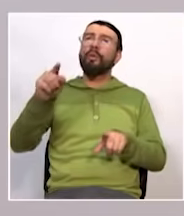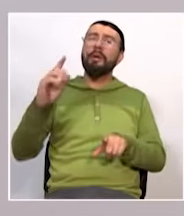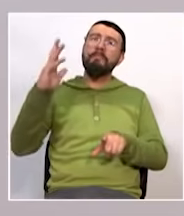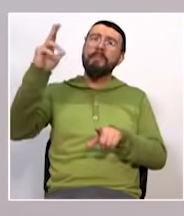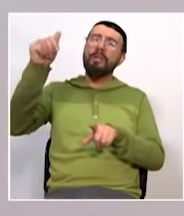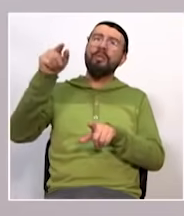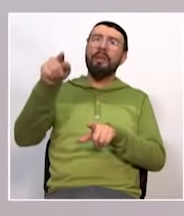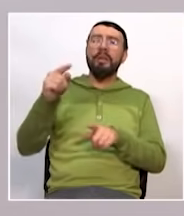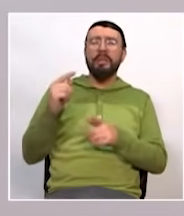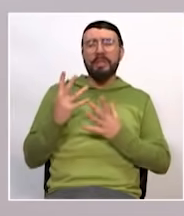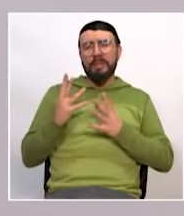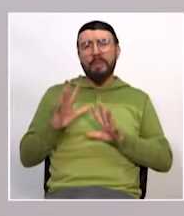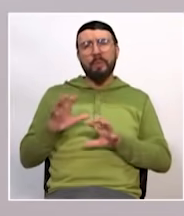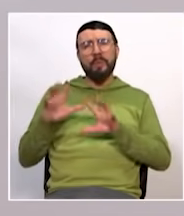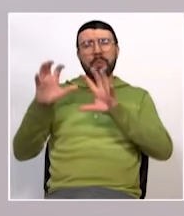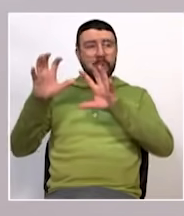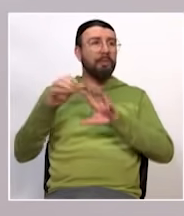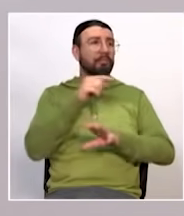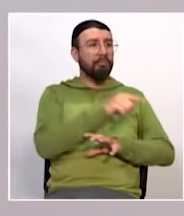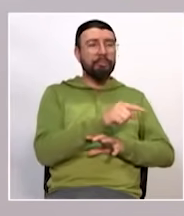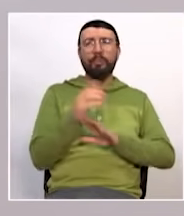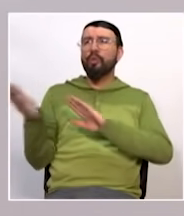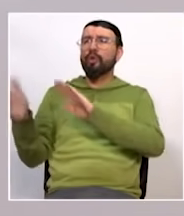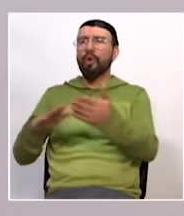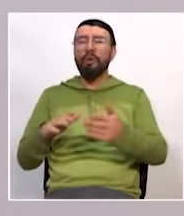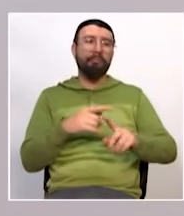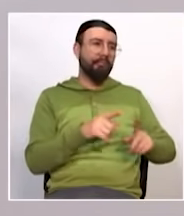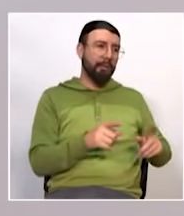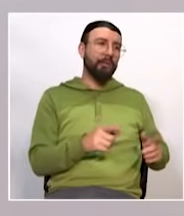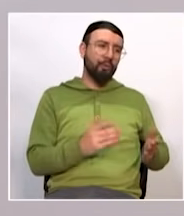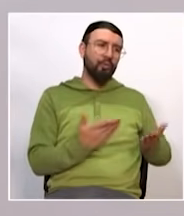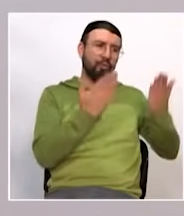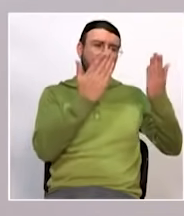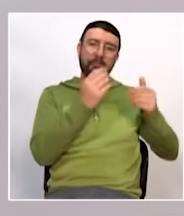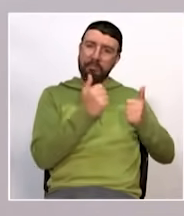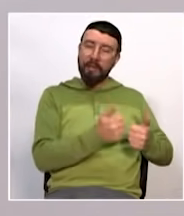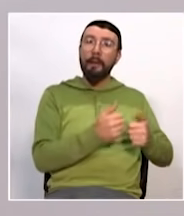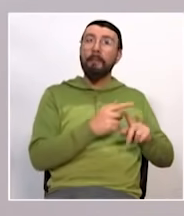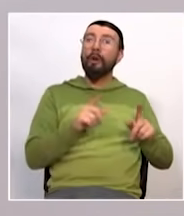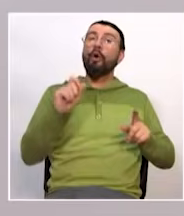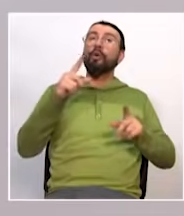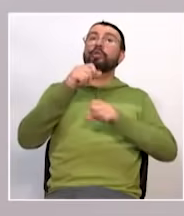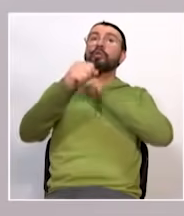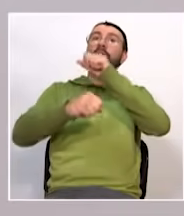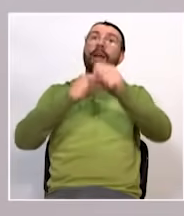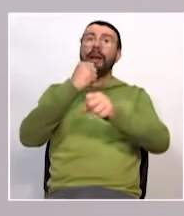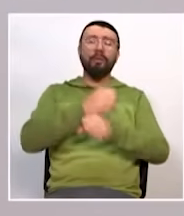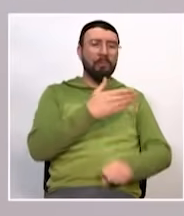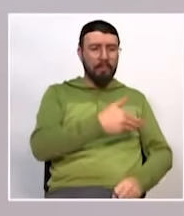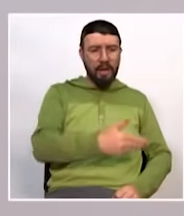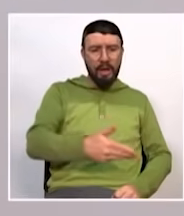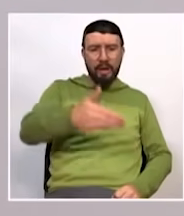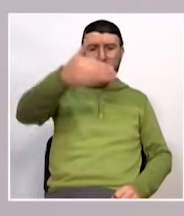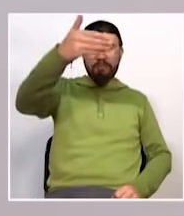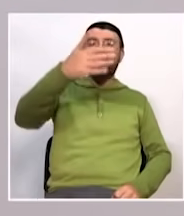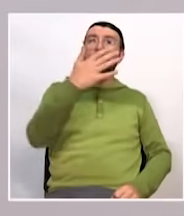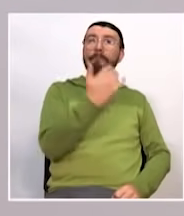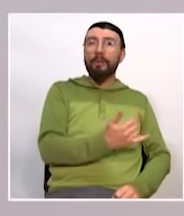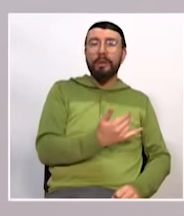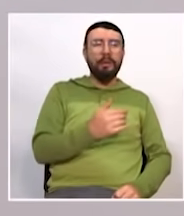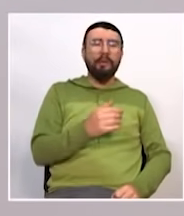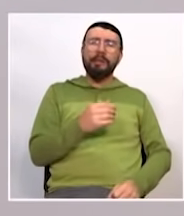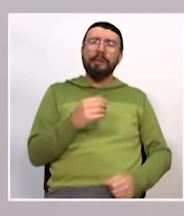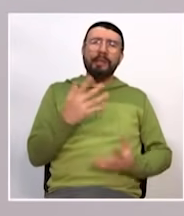pero a los 11 años le reinicio y le dio ansiedad de muerte estuvo con antidepresivos